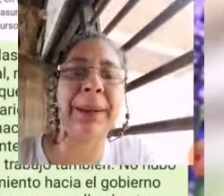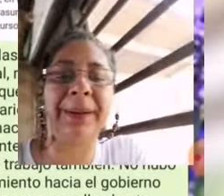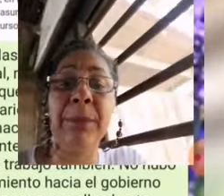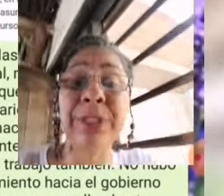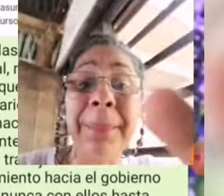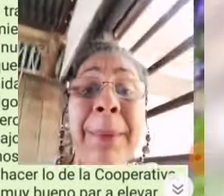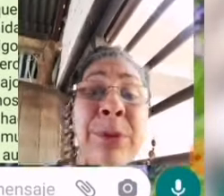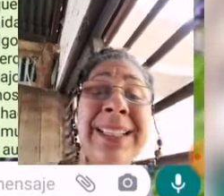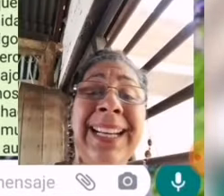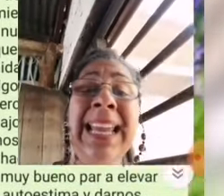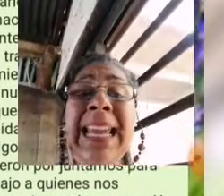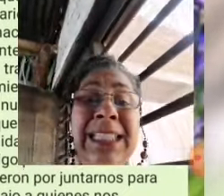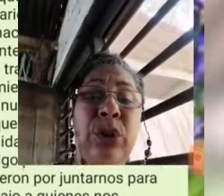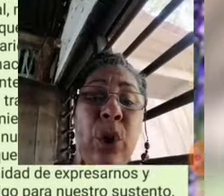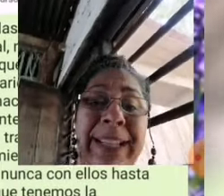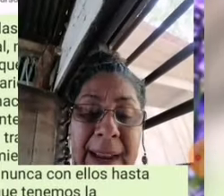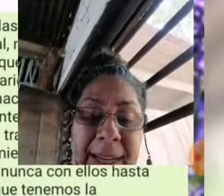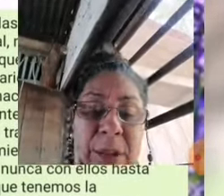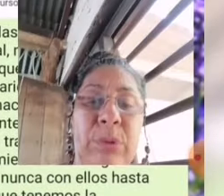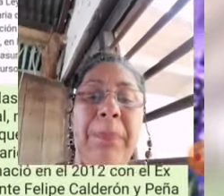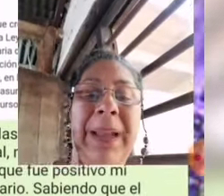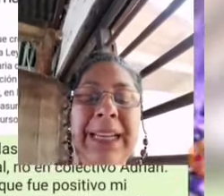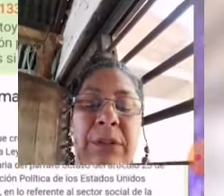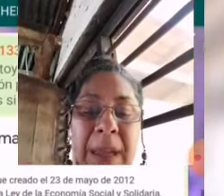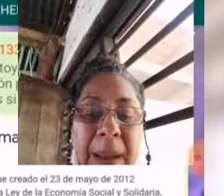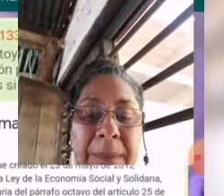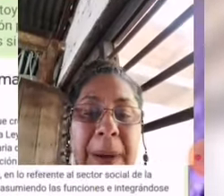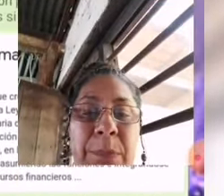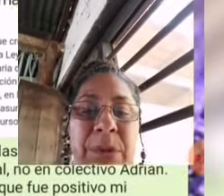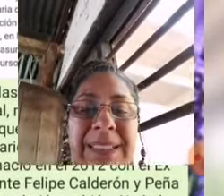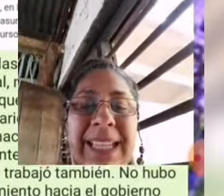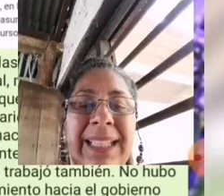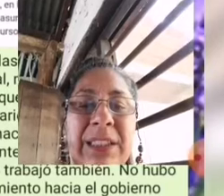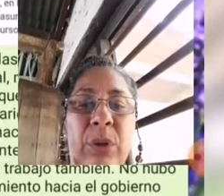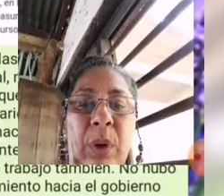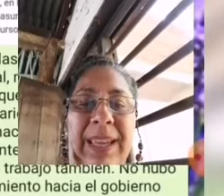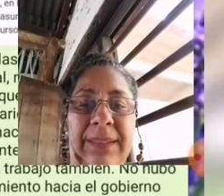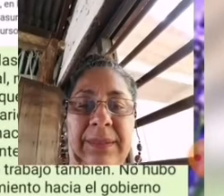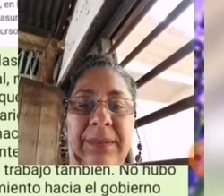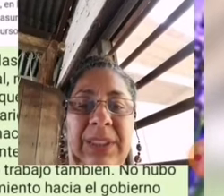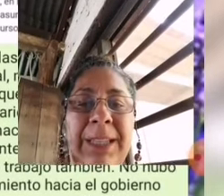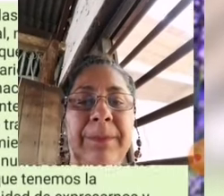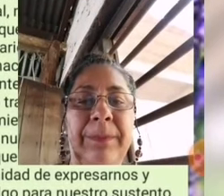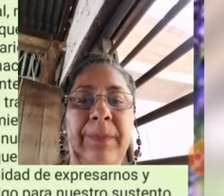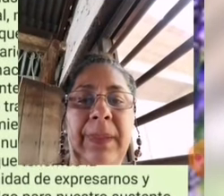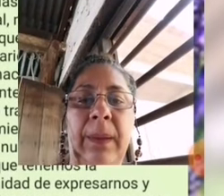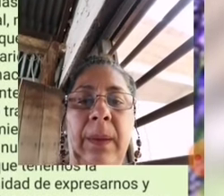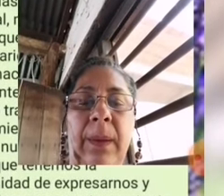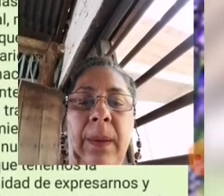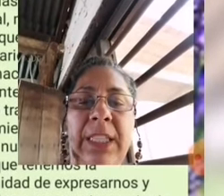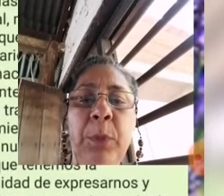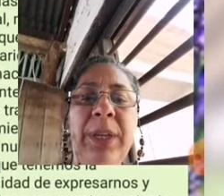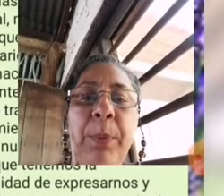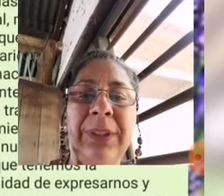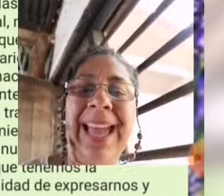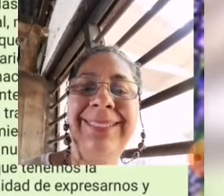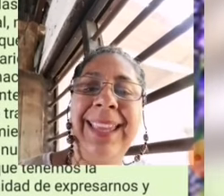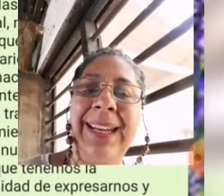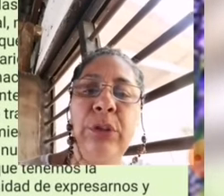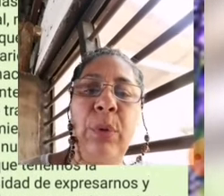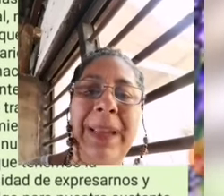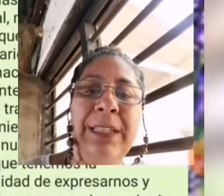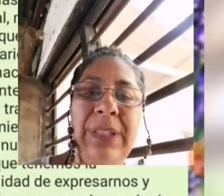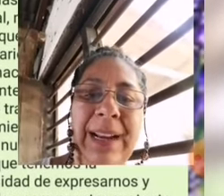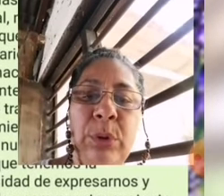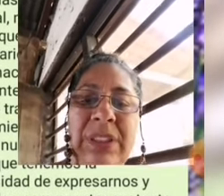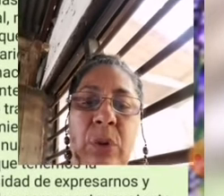A ver. Vamos a ver. Vamos a hacer historia, queridos compañeros. Vamos a hacer historia, ¿sí? Es muy importante,